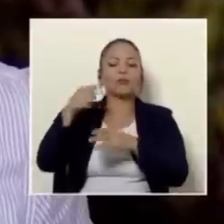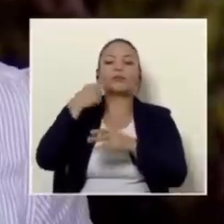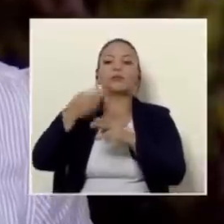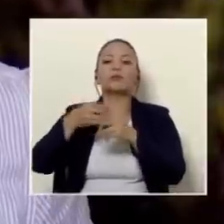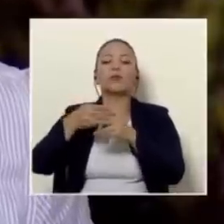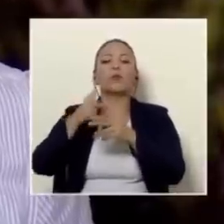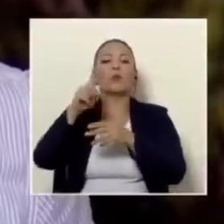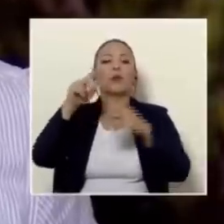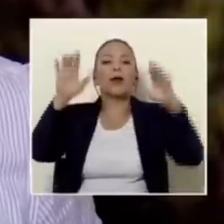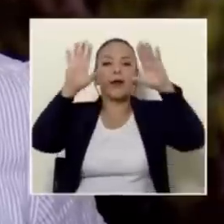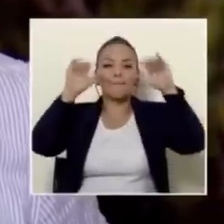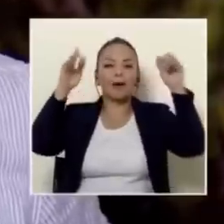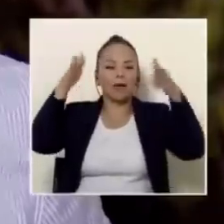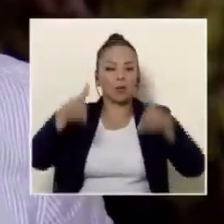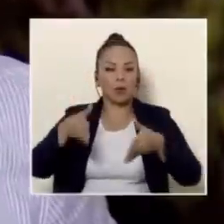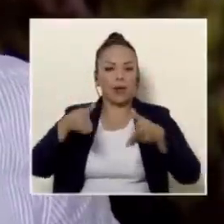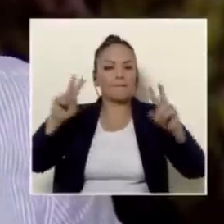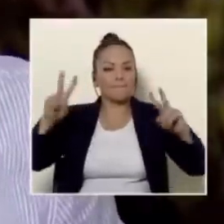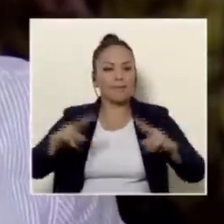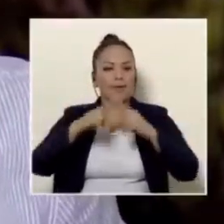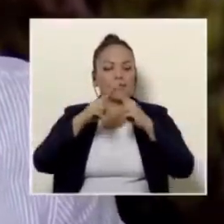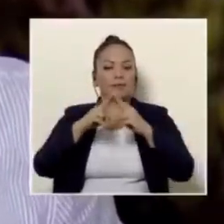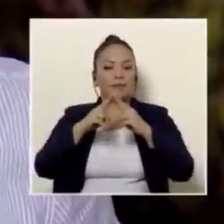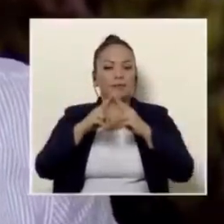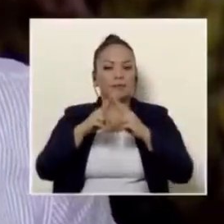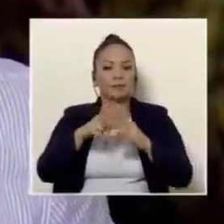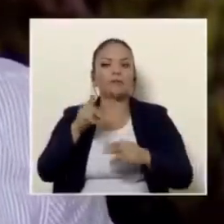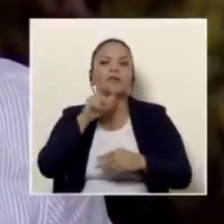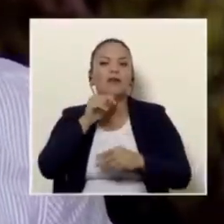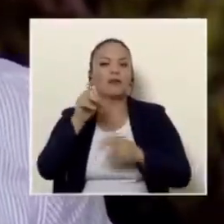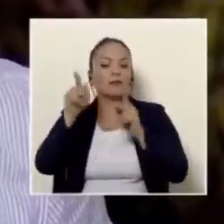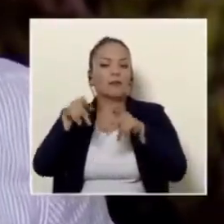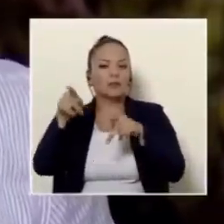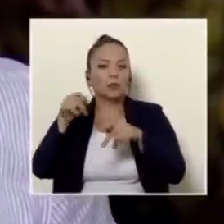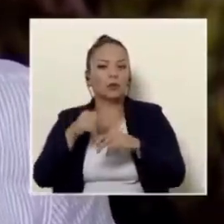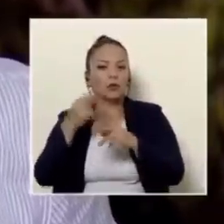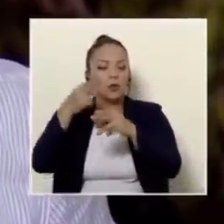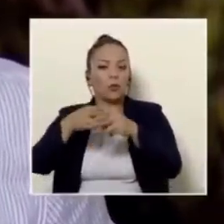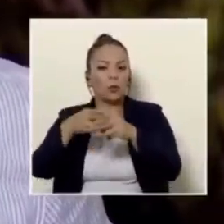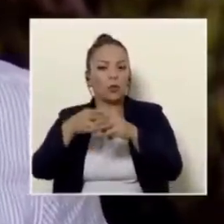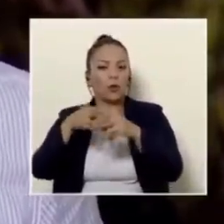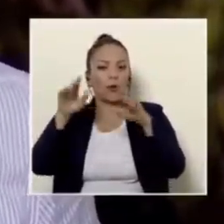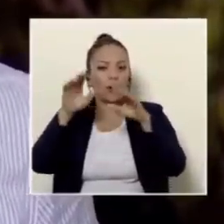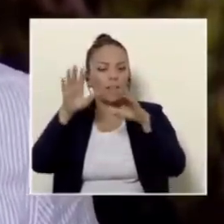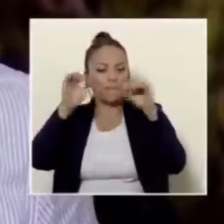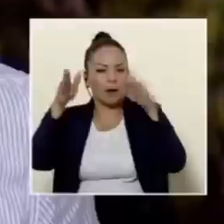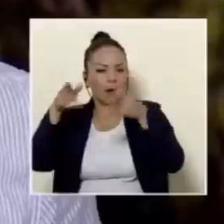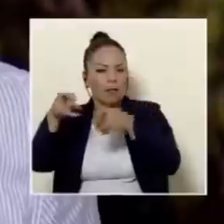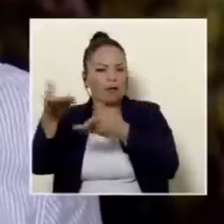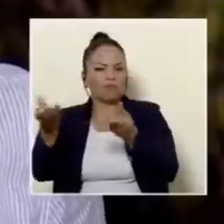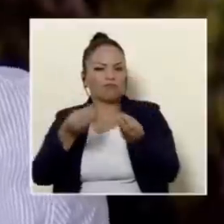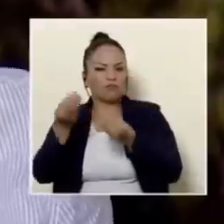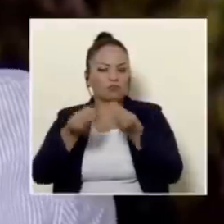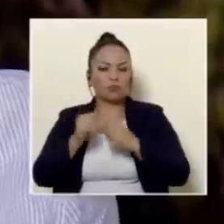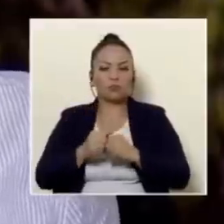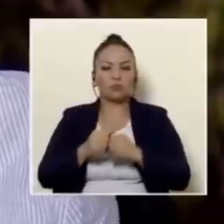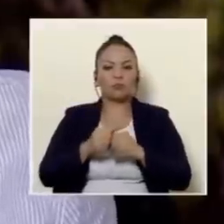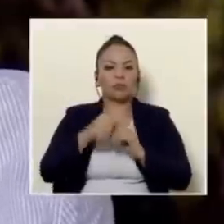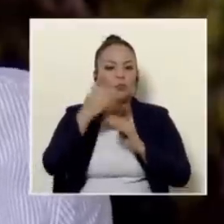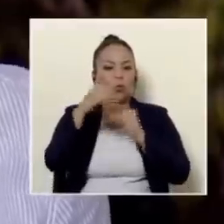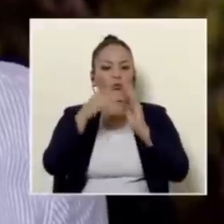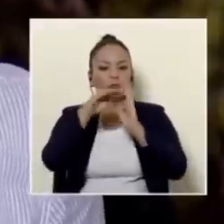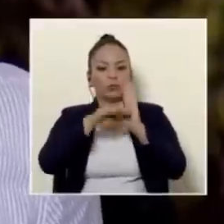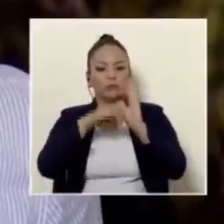nombró una embajadora en París. Quisiera ver si tiene el dato de esa persona que se nombró en esa embajada y si tiene los atestados de esa persona que